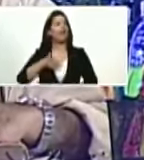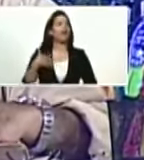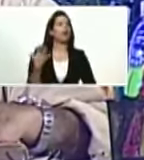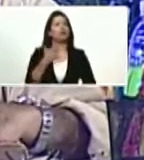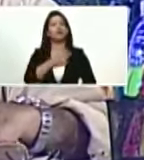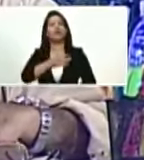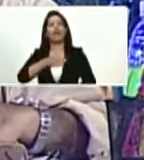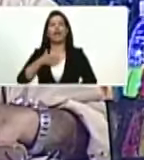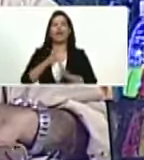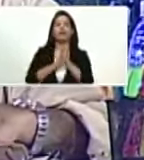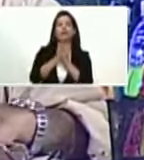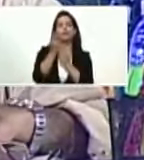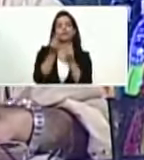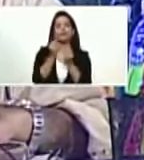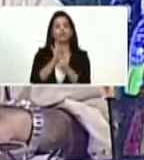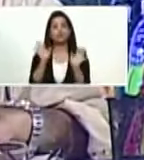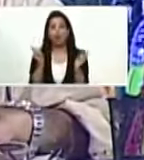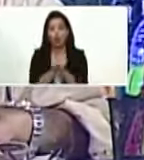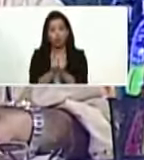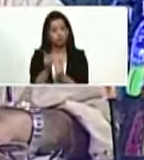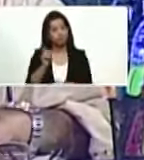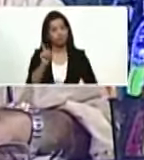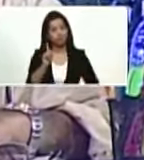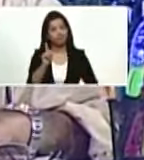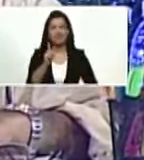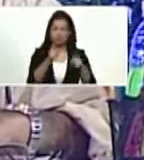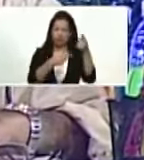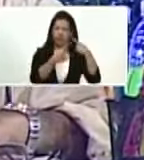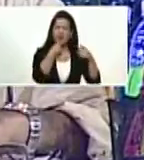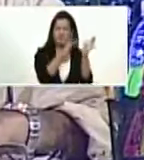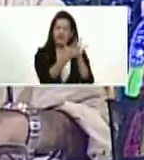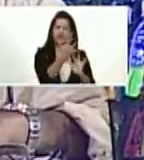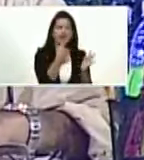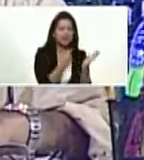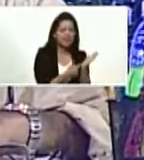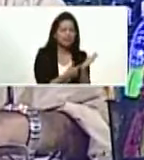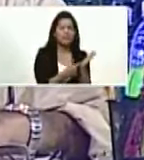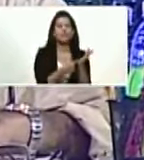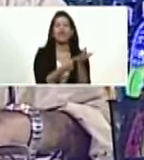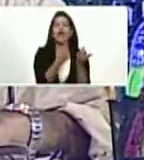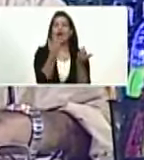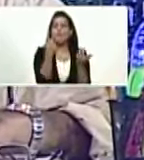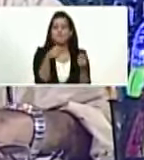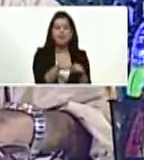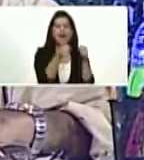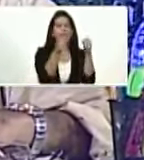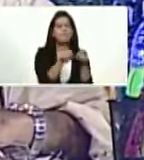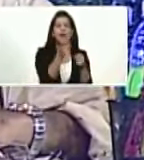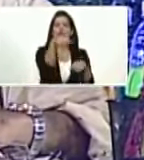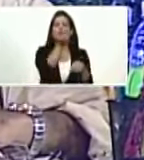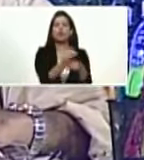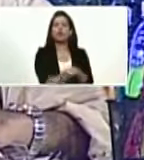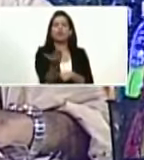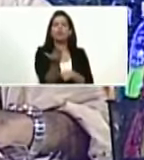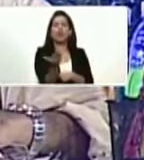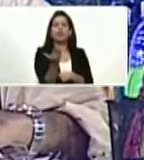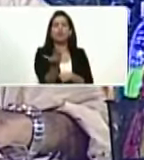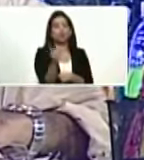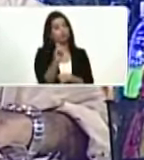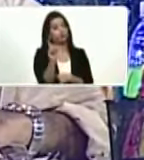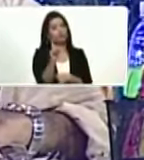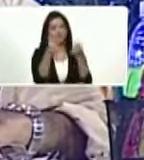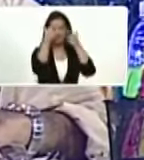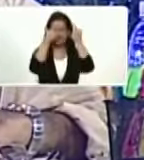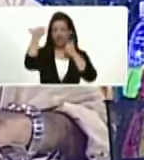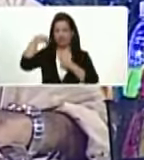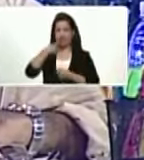hay un dicho muy cristiano, ¿no? No solo de pan vive el hombre, que le gustaba mucho repetir al comandante Chávez, lo